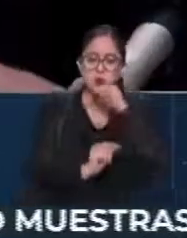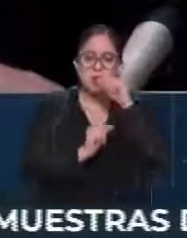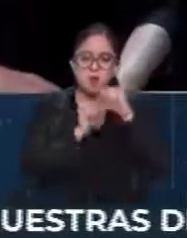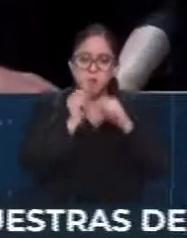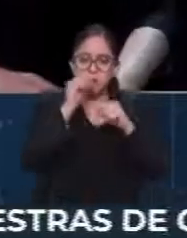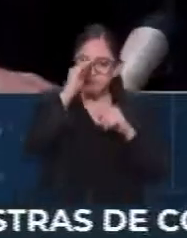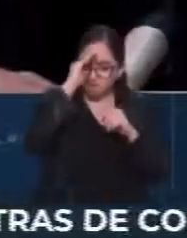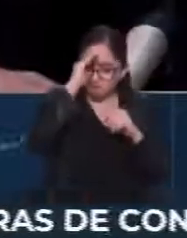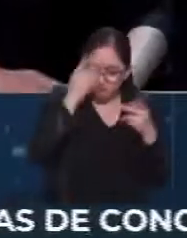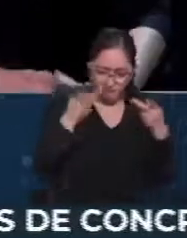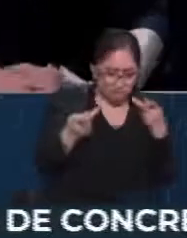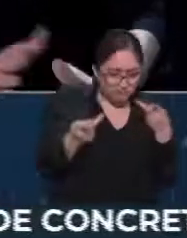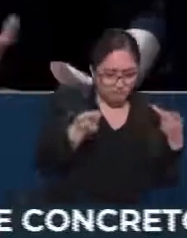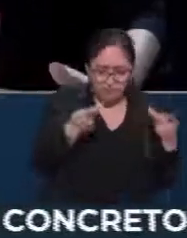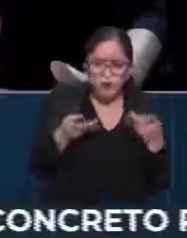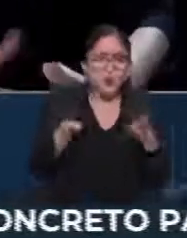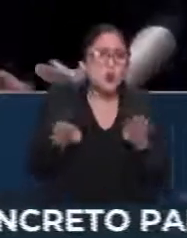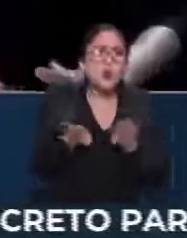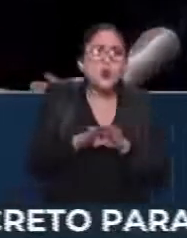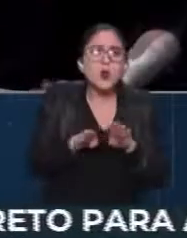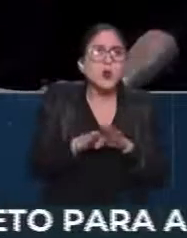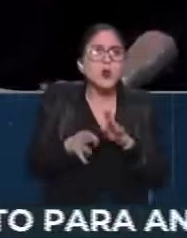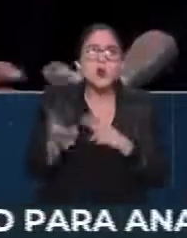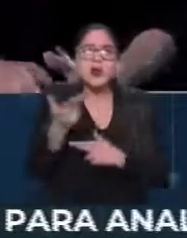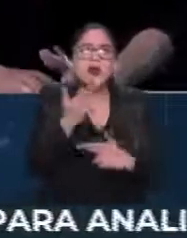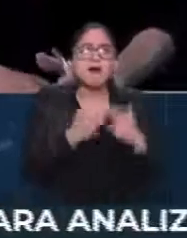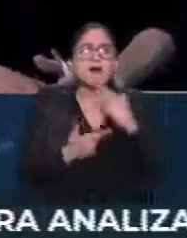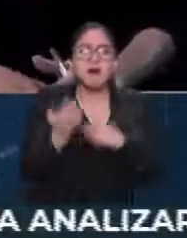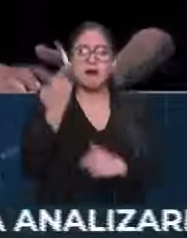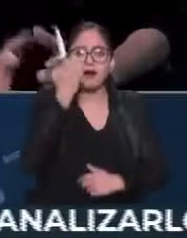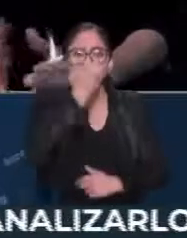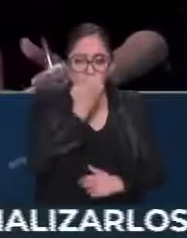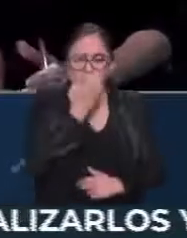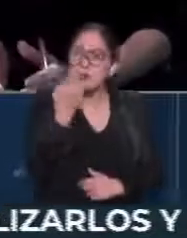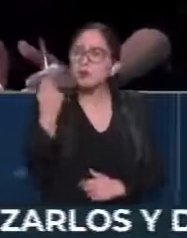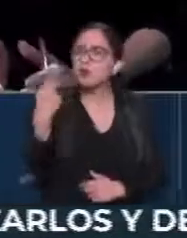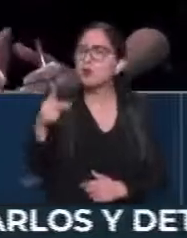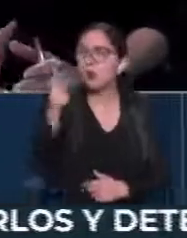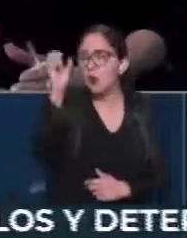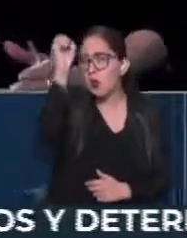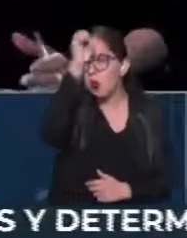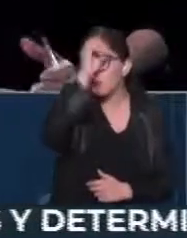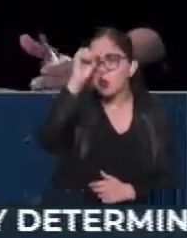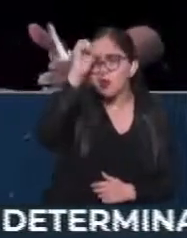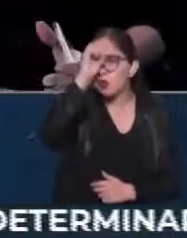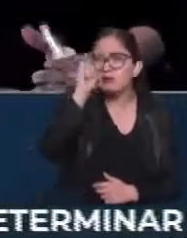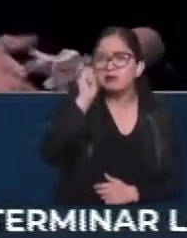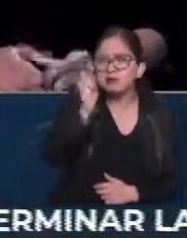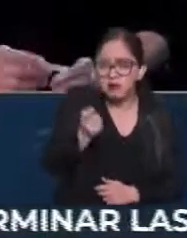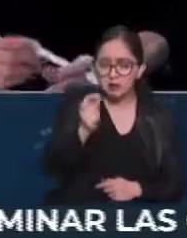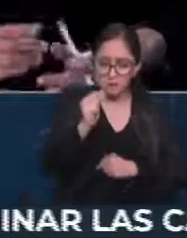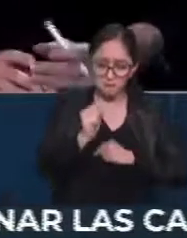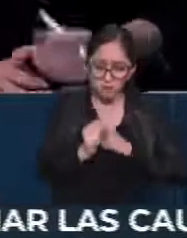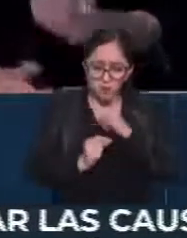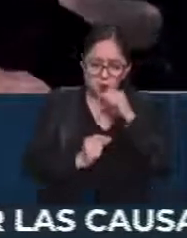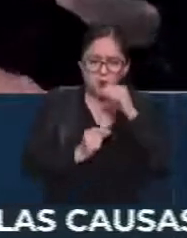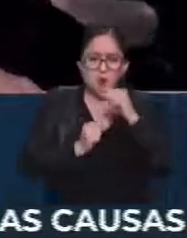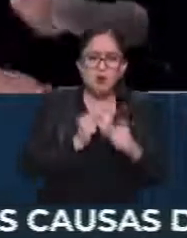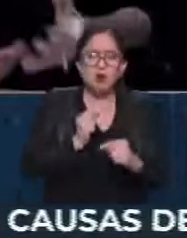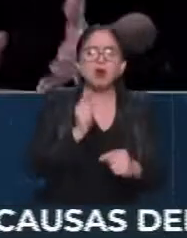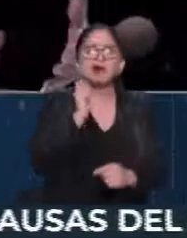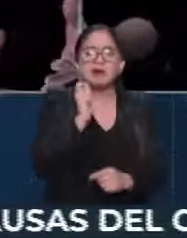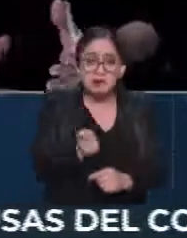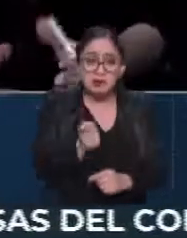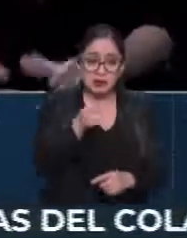regreso. Y pues justamente ¿cómo ves este escenario, este proceso que se empieza a enfrentar, en donde